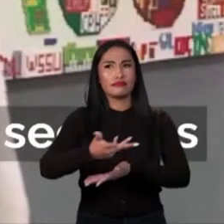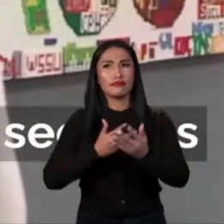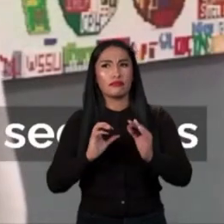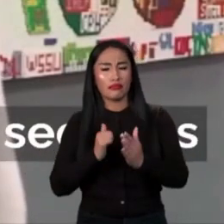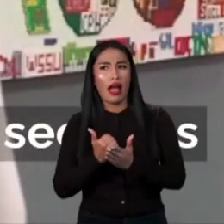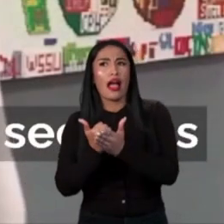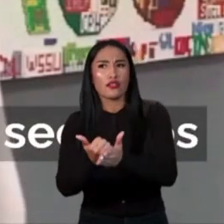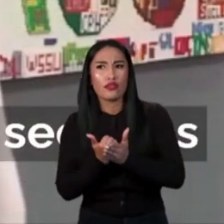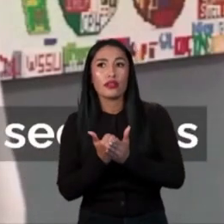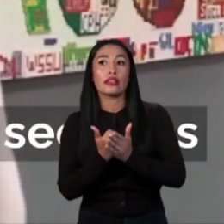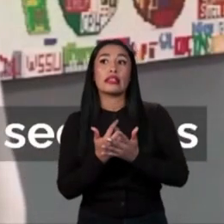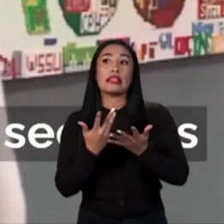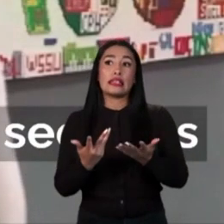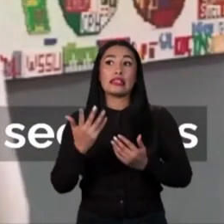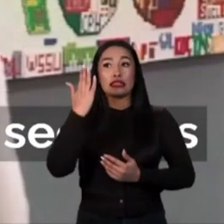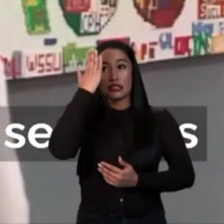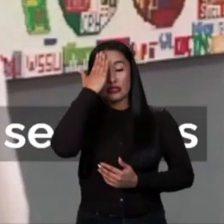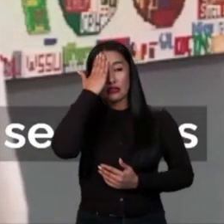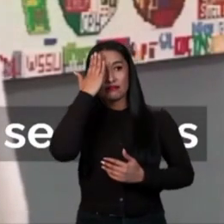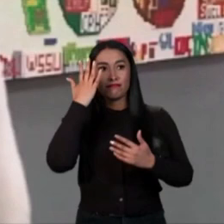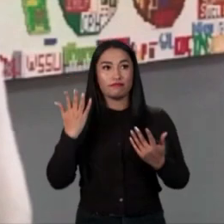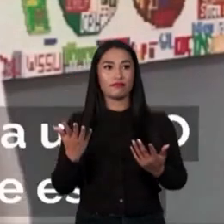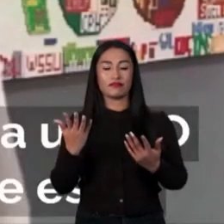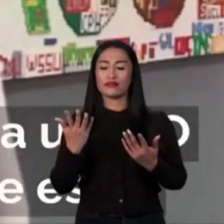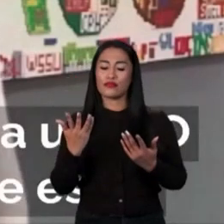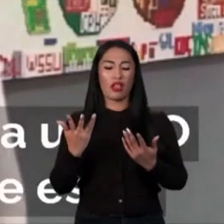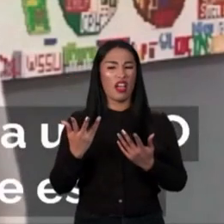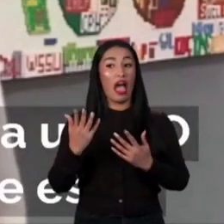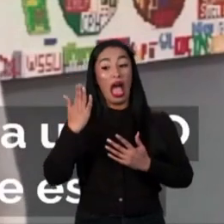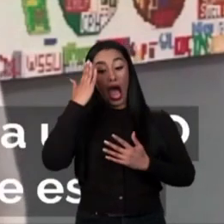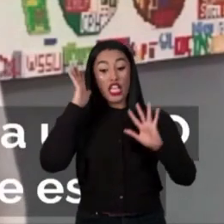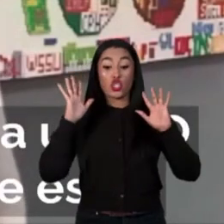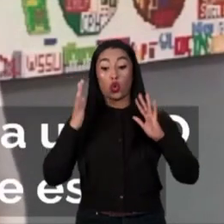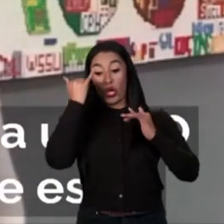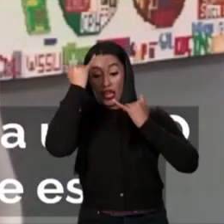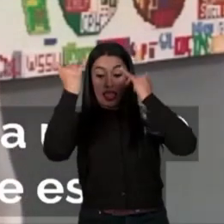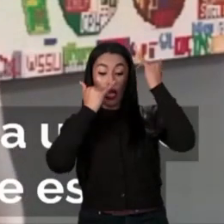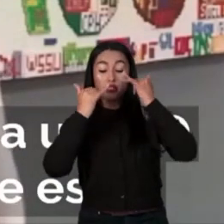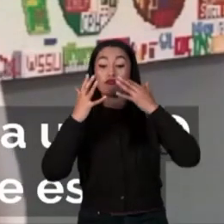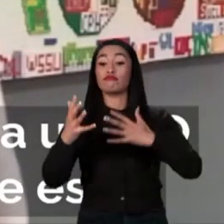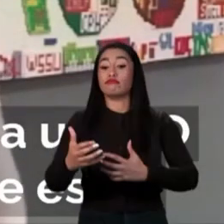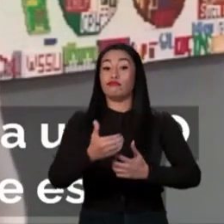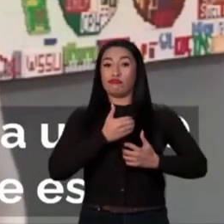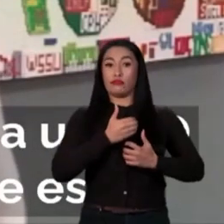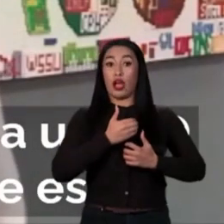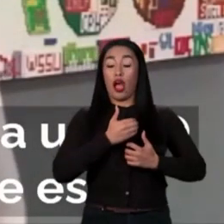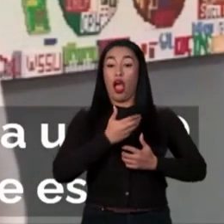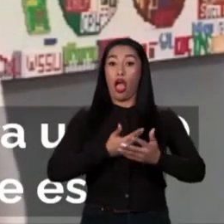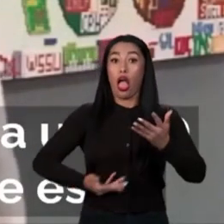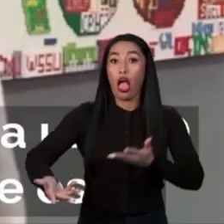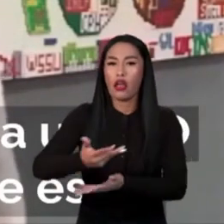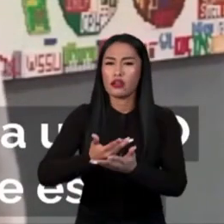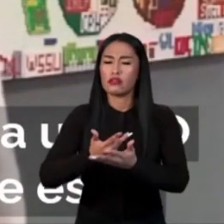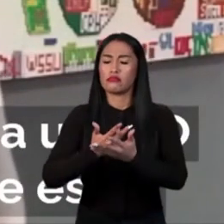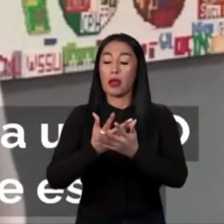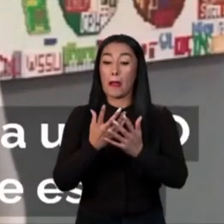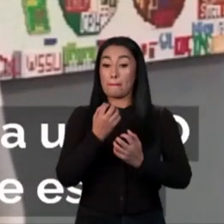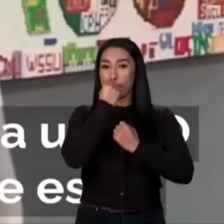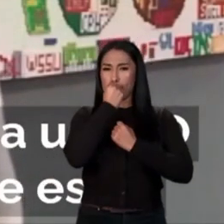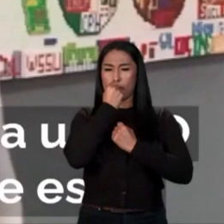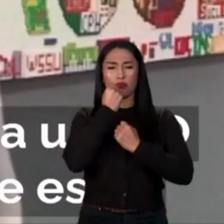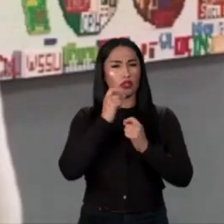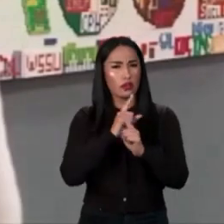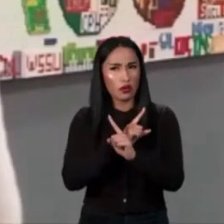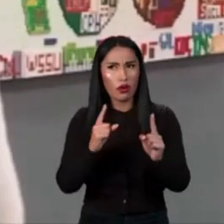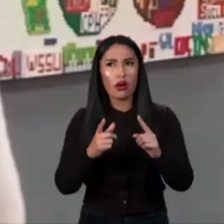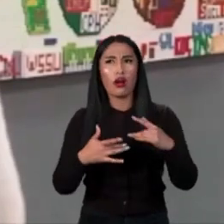And you know, we don't guard our secrets and hide them. But if somebody comes and asks a CIO at one university, how